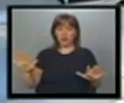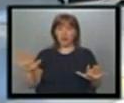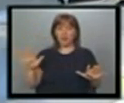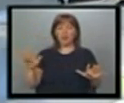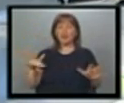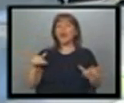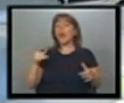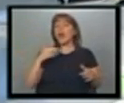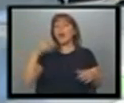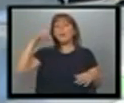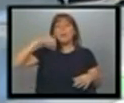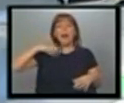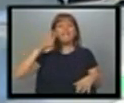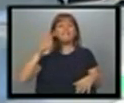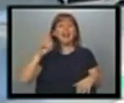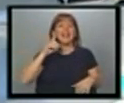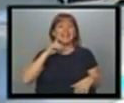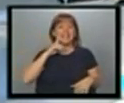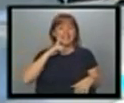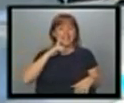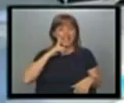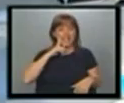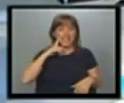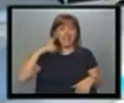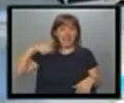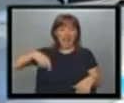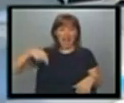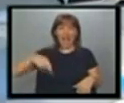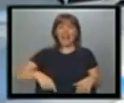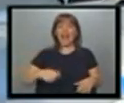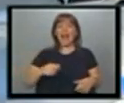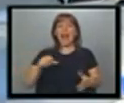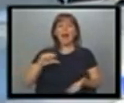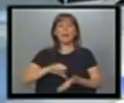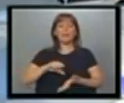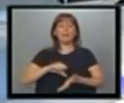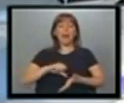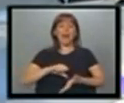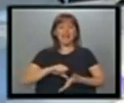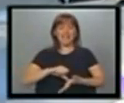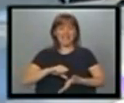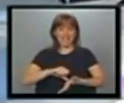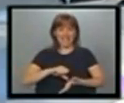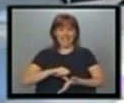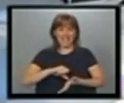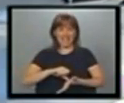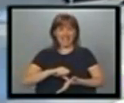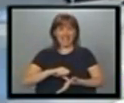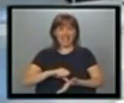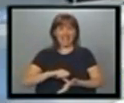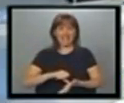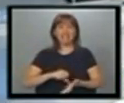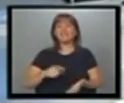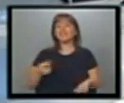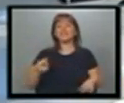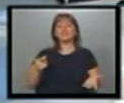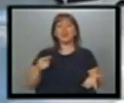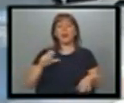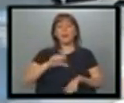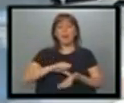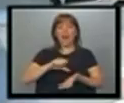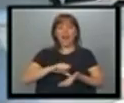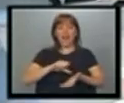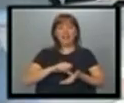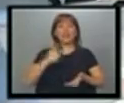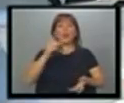maneja términos tan específicos, es el Producto Bruto Interno de un país, es por ahí el balance que tiene todo el país es en un